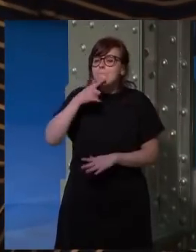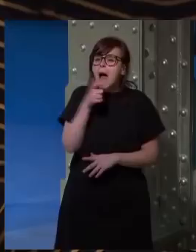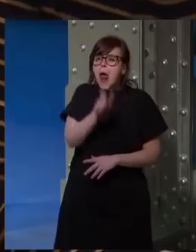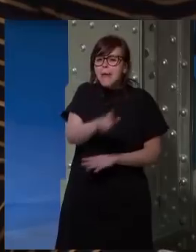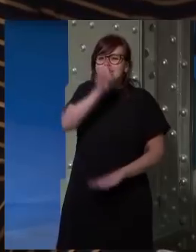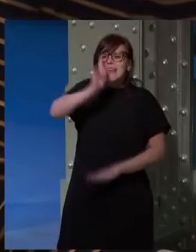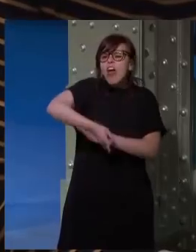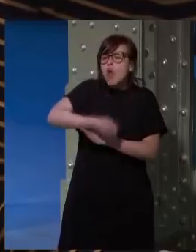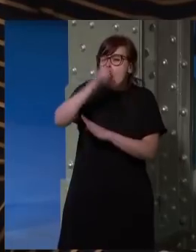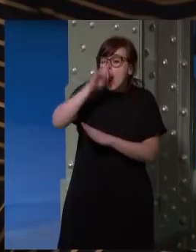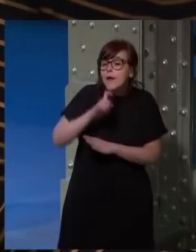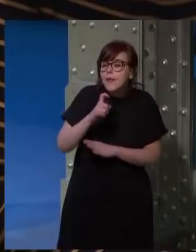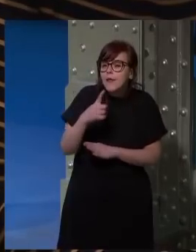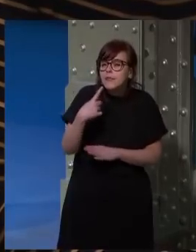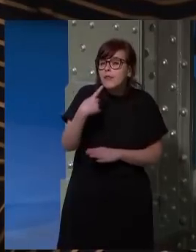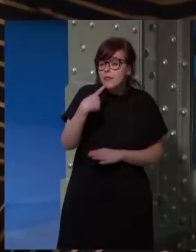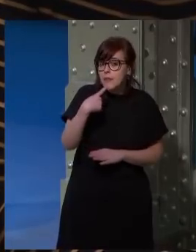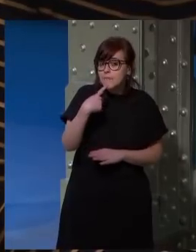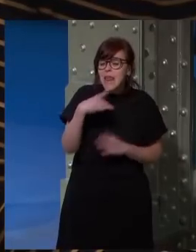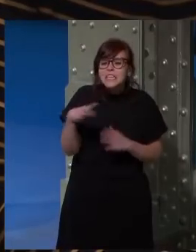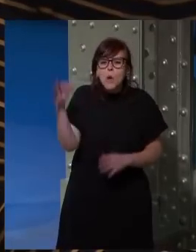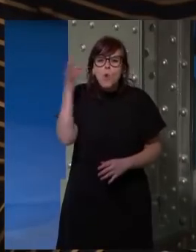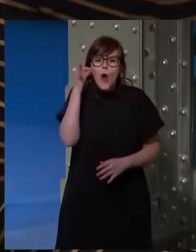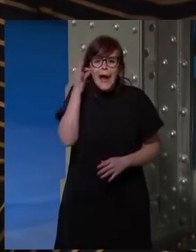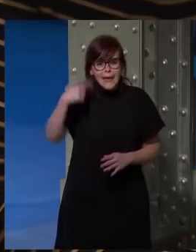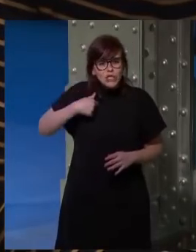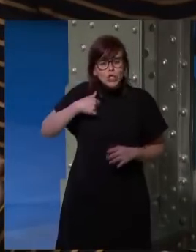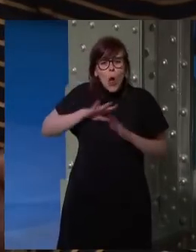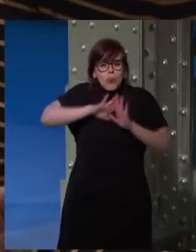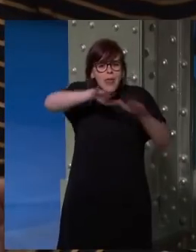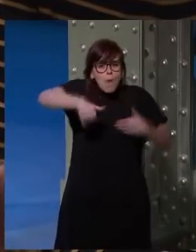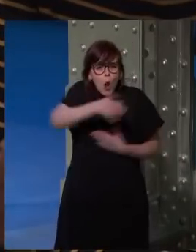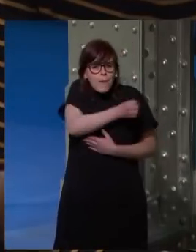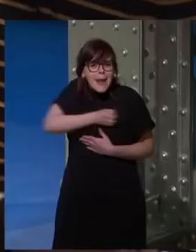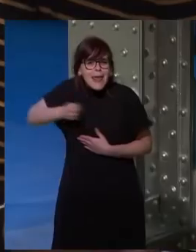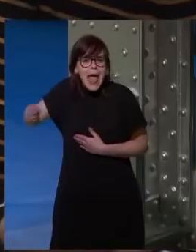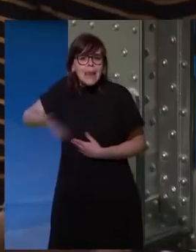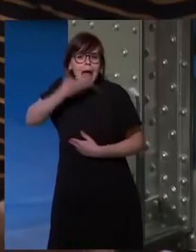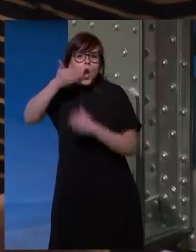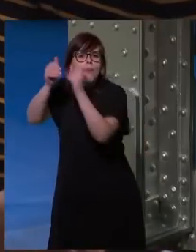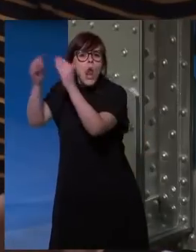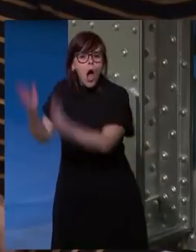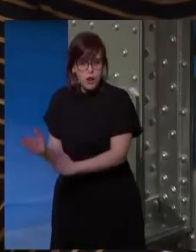dictador: devolveré a las mujeres al calor del hogar.